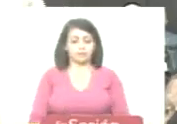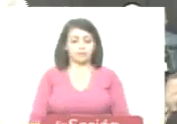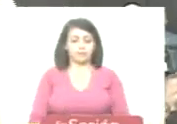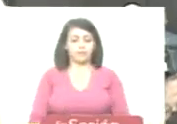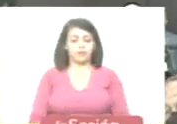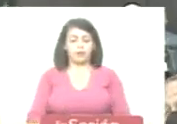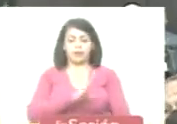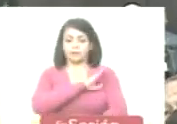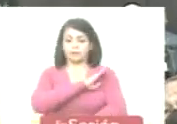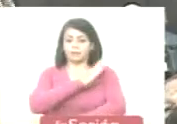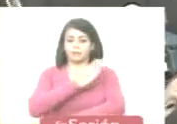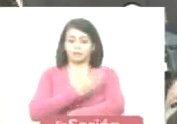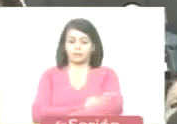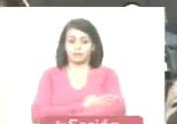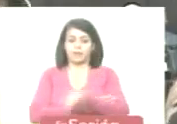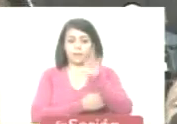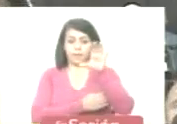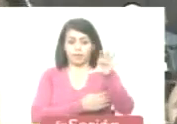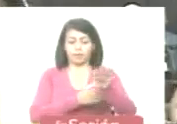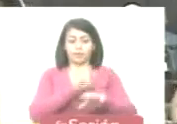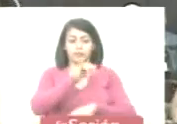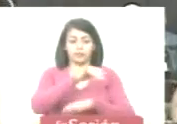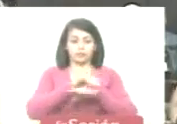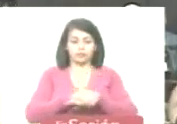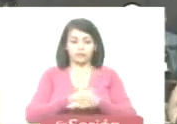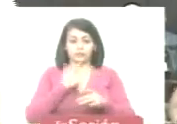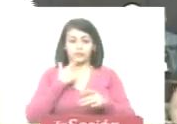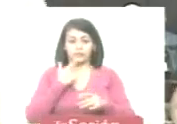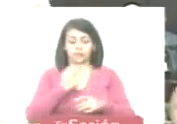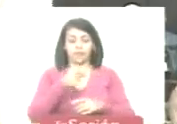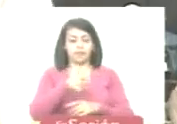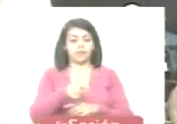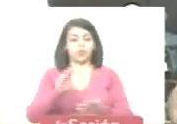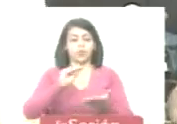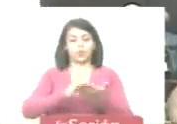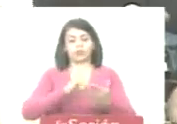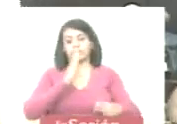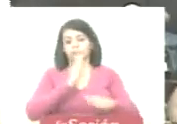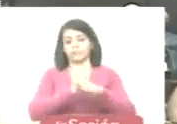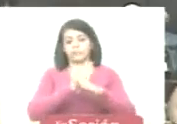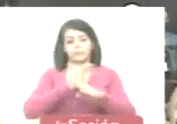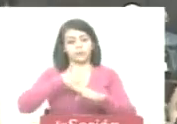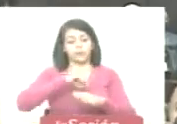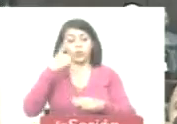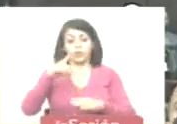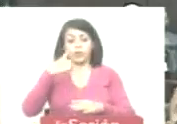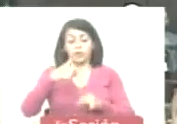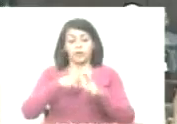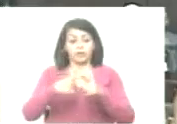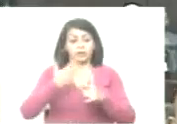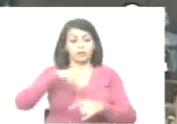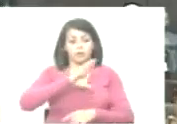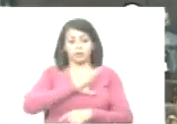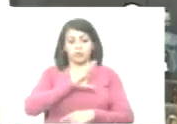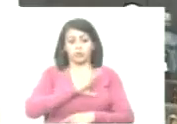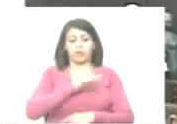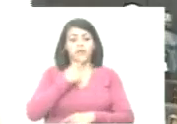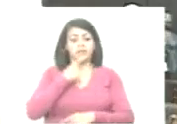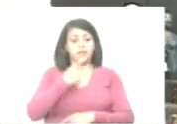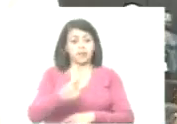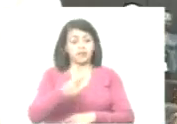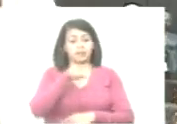los poderes de esa nación neocolonial para retener nuestros derechos y nuestro patrimonio. Ellos